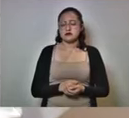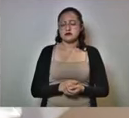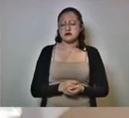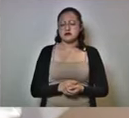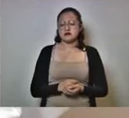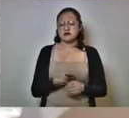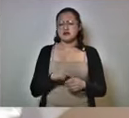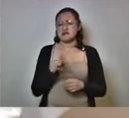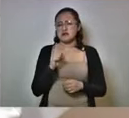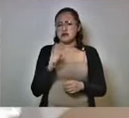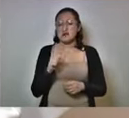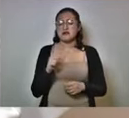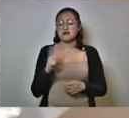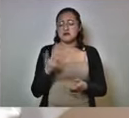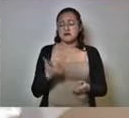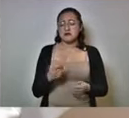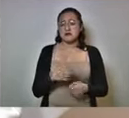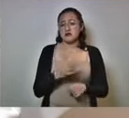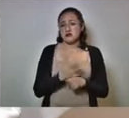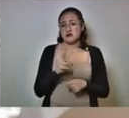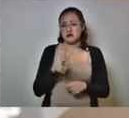Las cosas están complicadas.